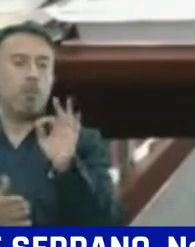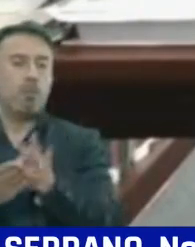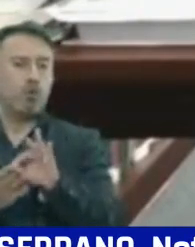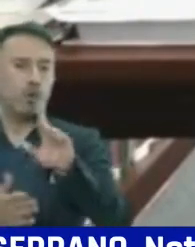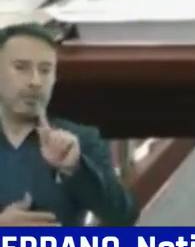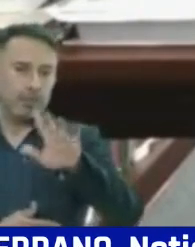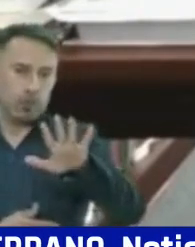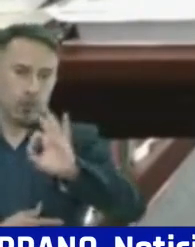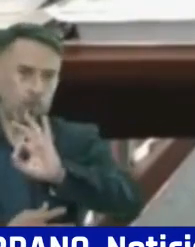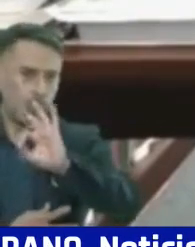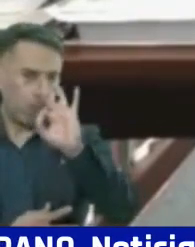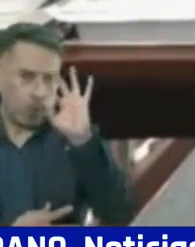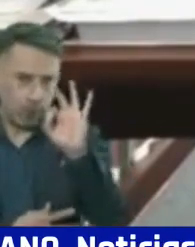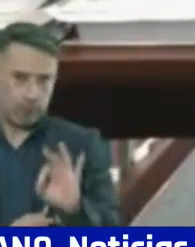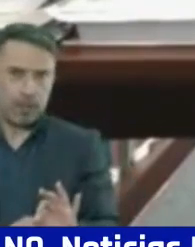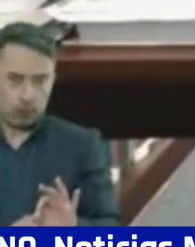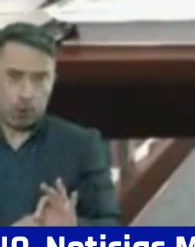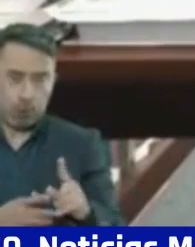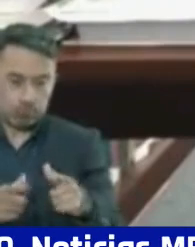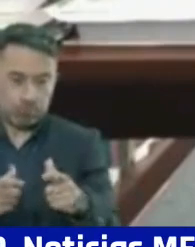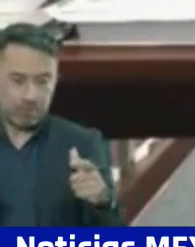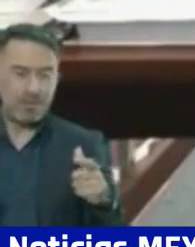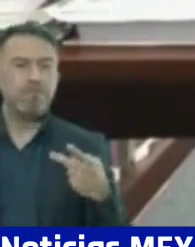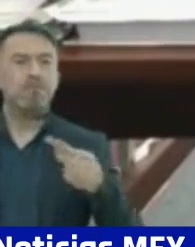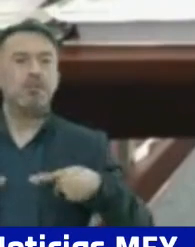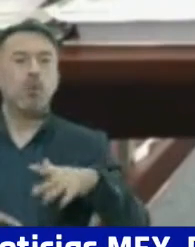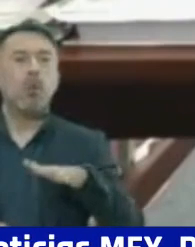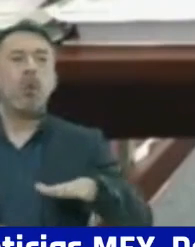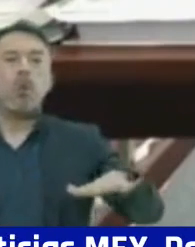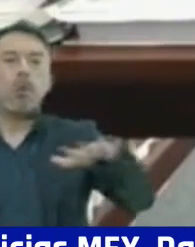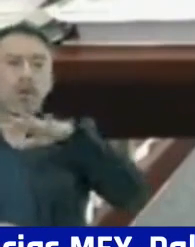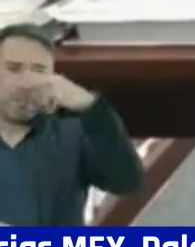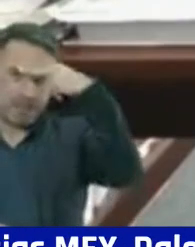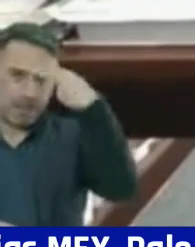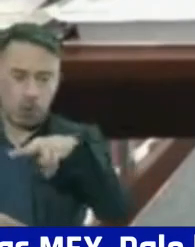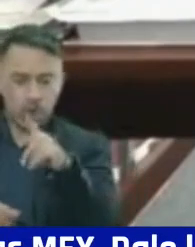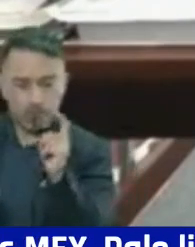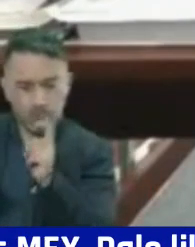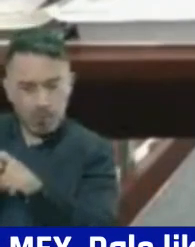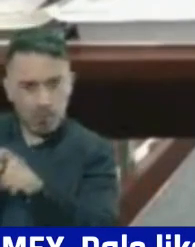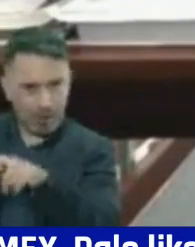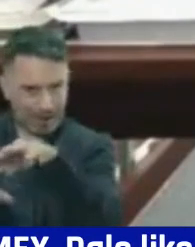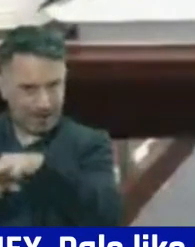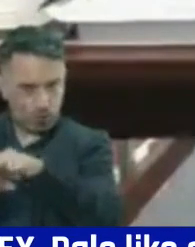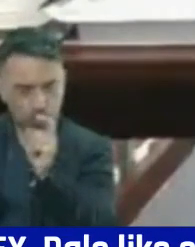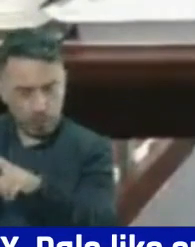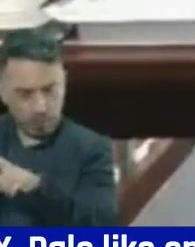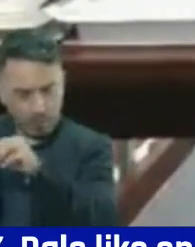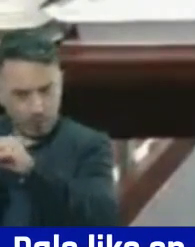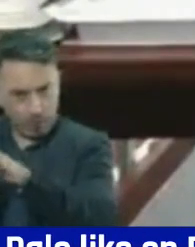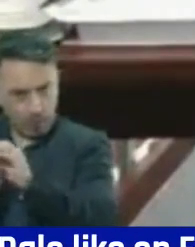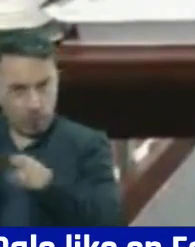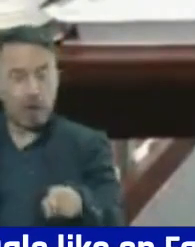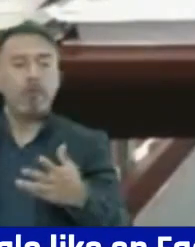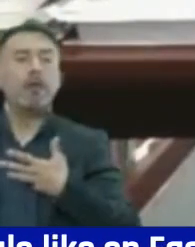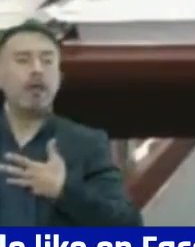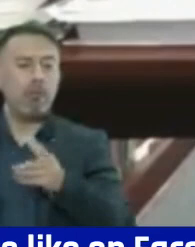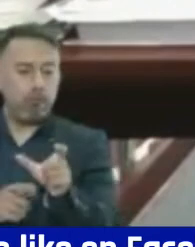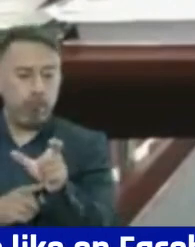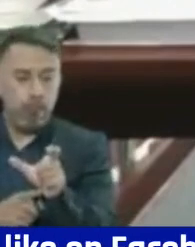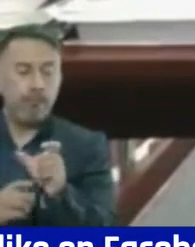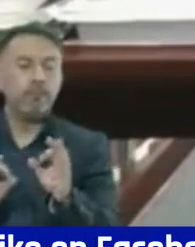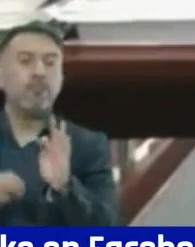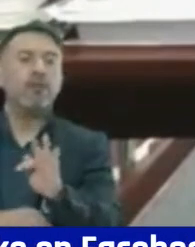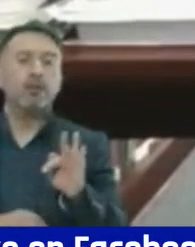3.75% del total de ciudadanas y ciudadanos inscritos en el listado nominal, corresponden con registros vigentes en la lista nominal